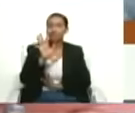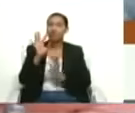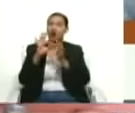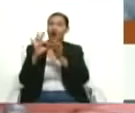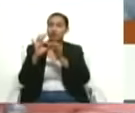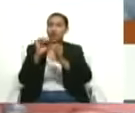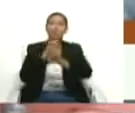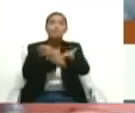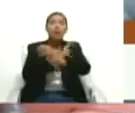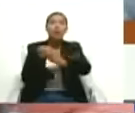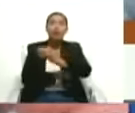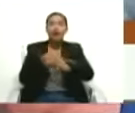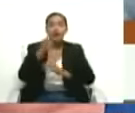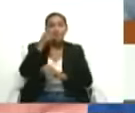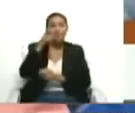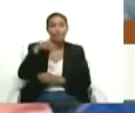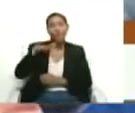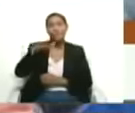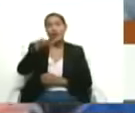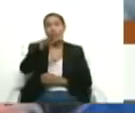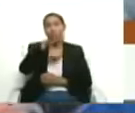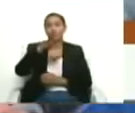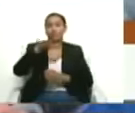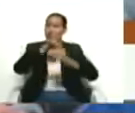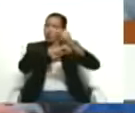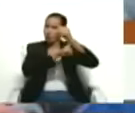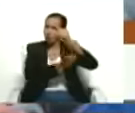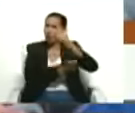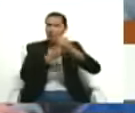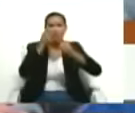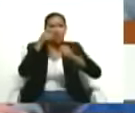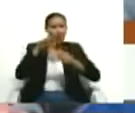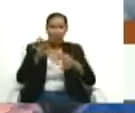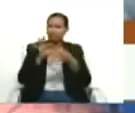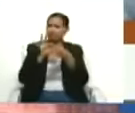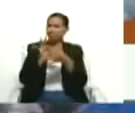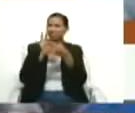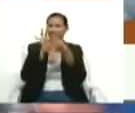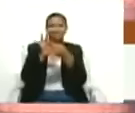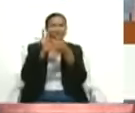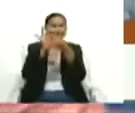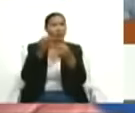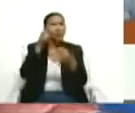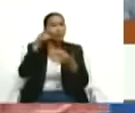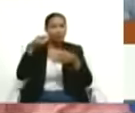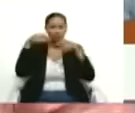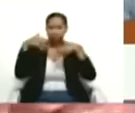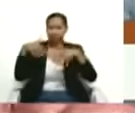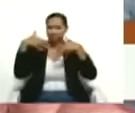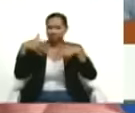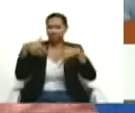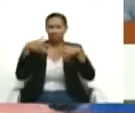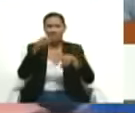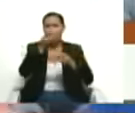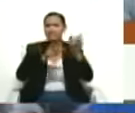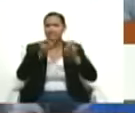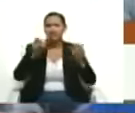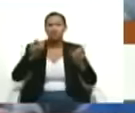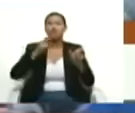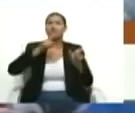popular, de estar con el pueblo, junto al pueblo, y seguir junto al pueblo. Que del pueblo emane la